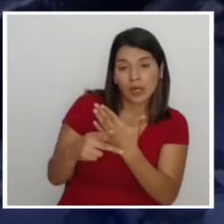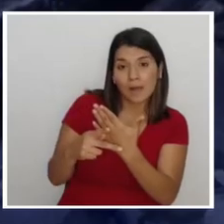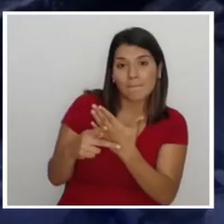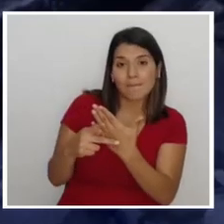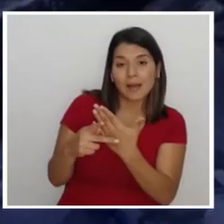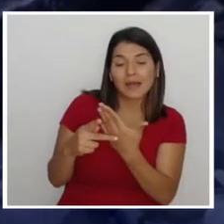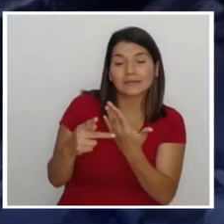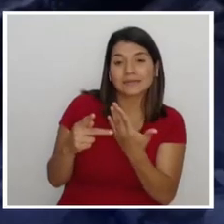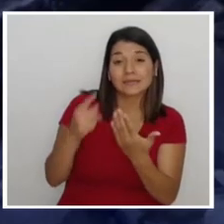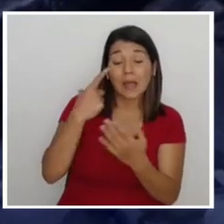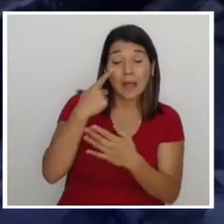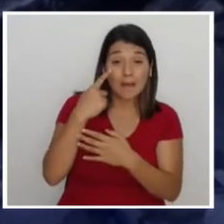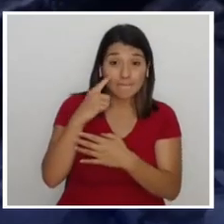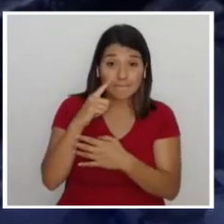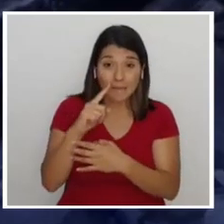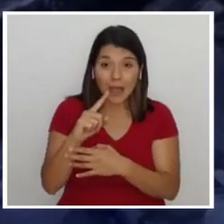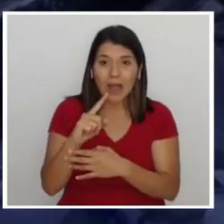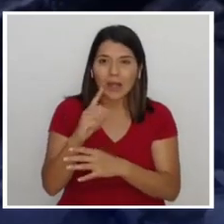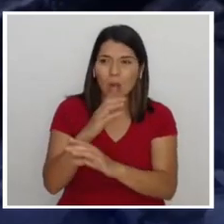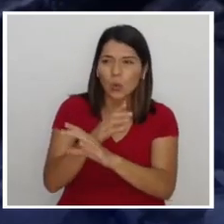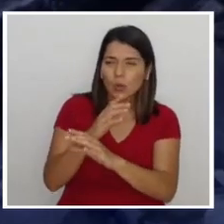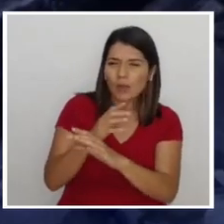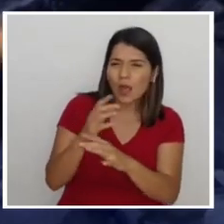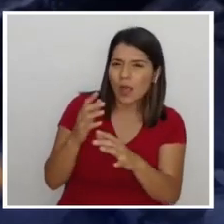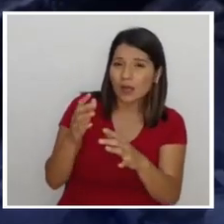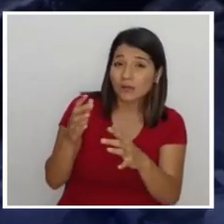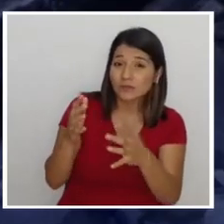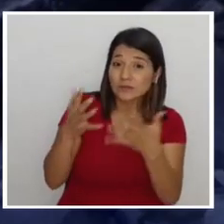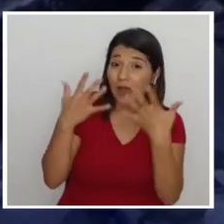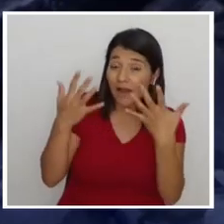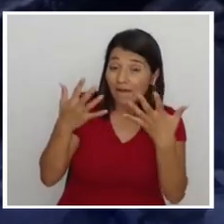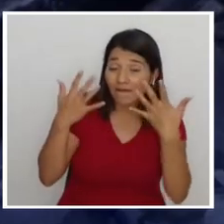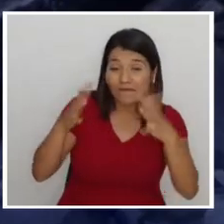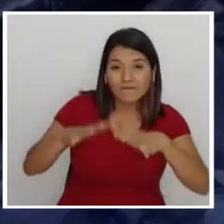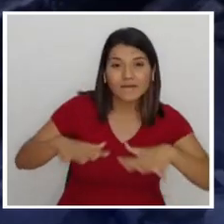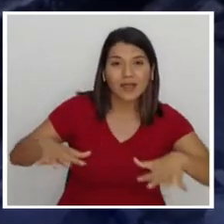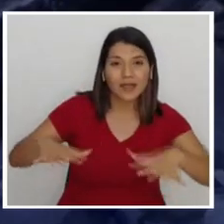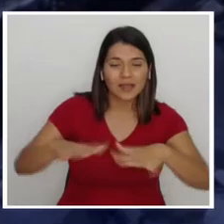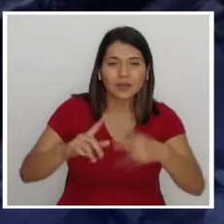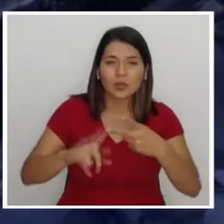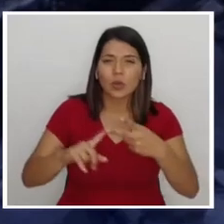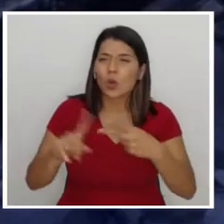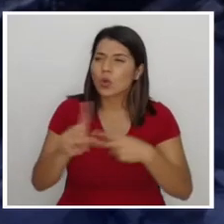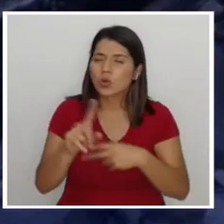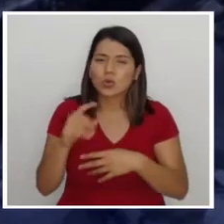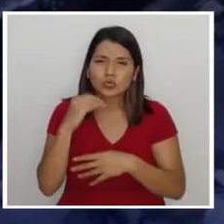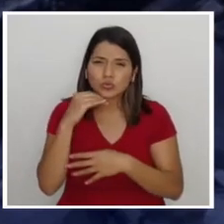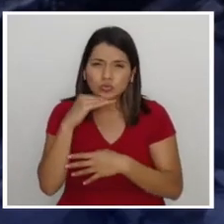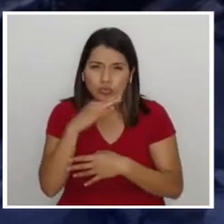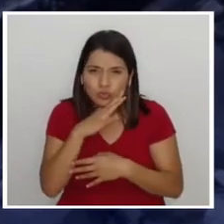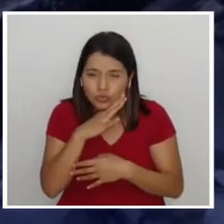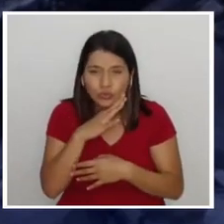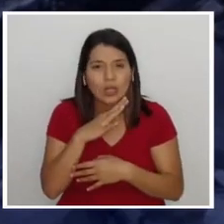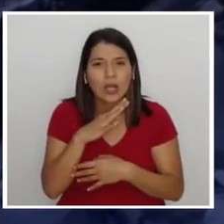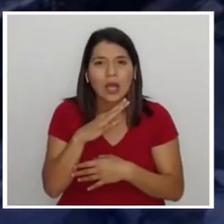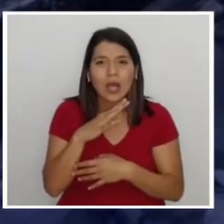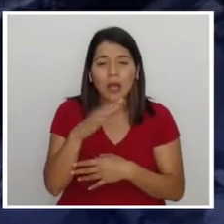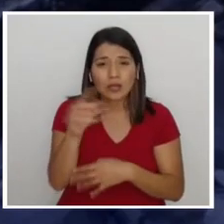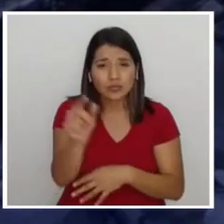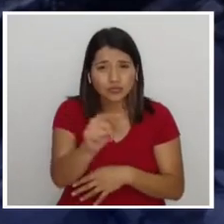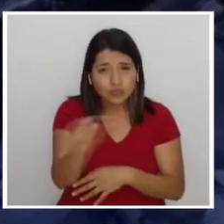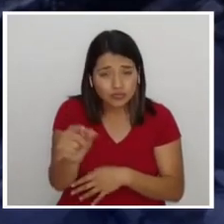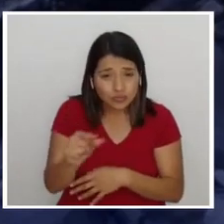mantenimiento de nuestro ecosistema, no contaminar las cuencas de los